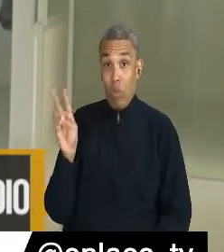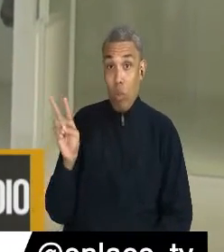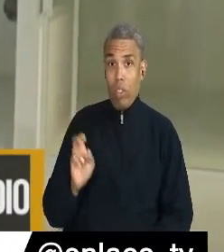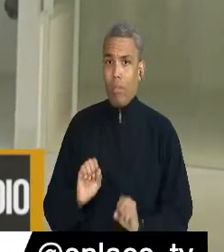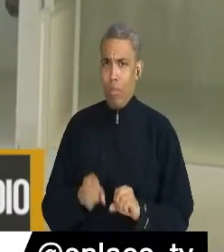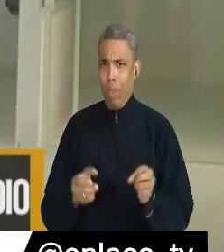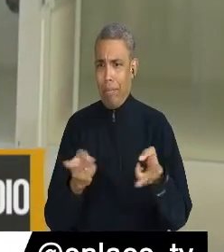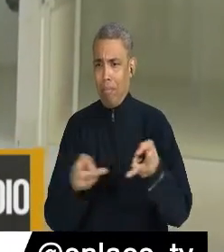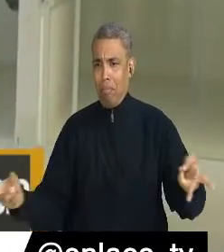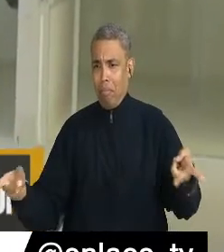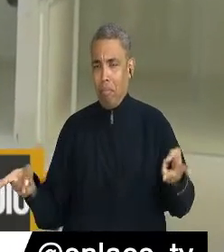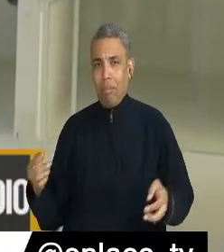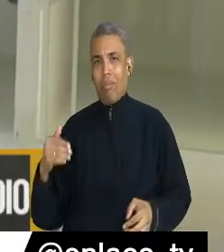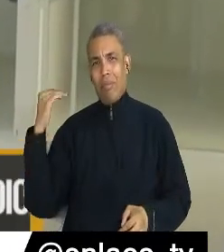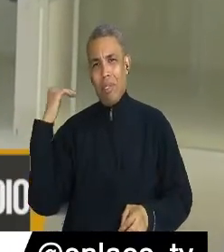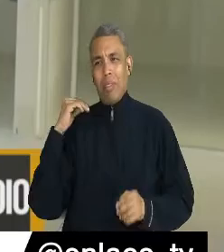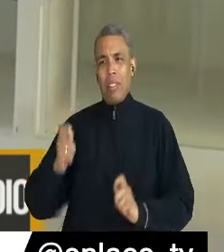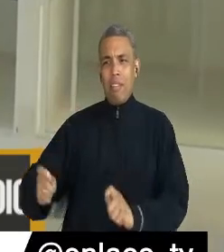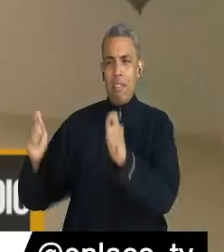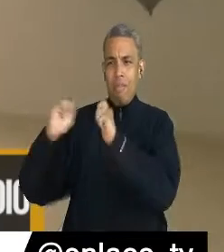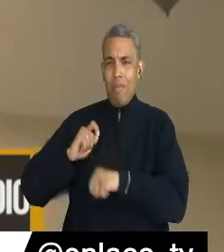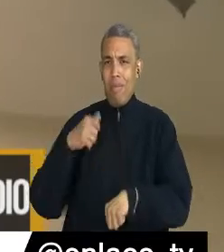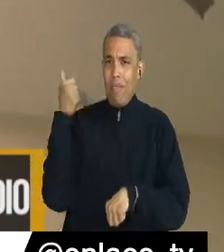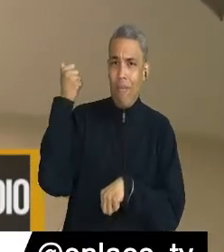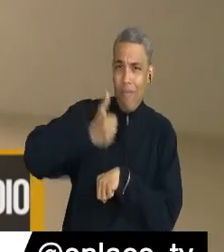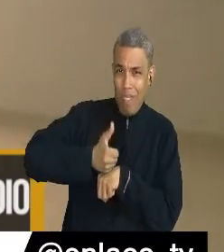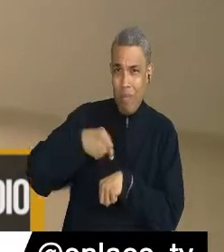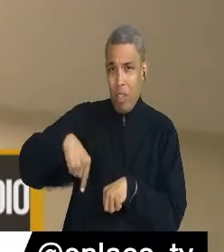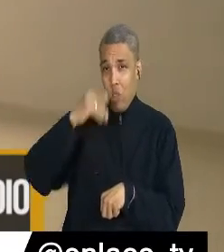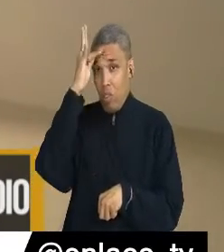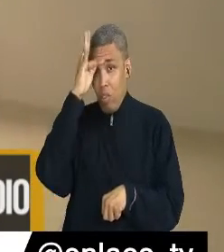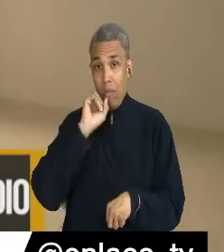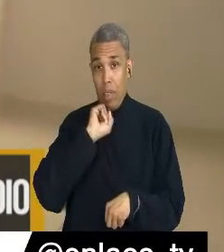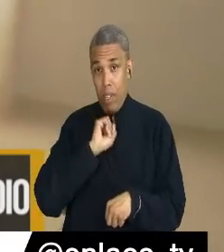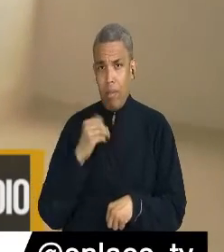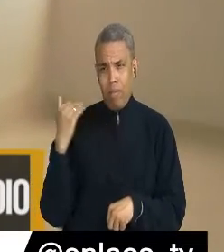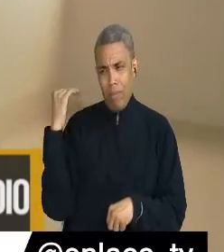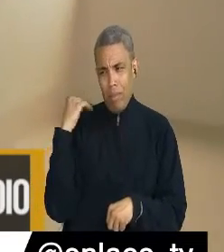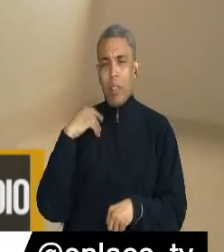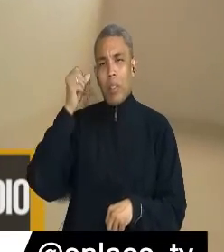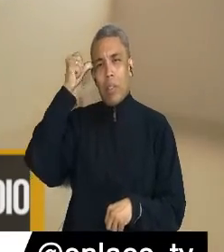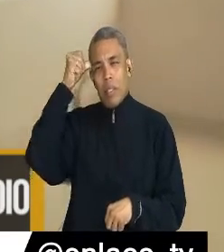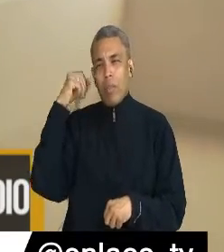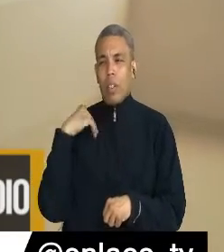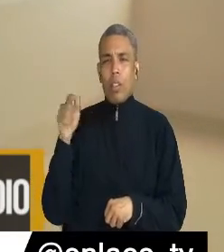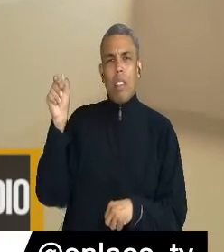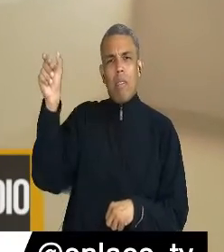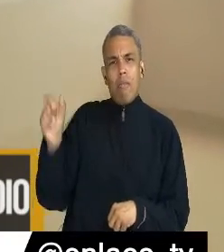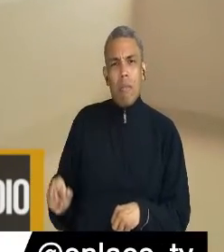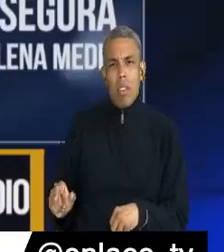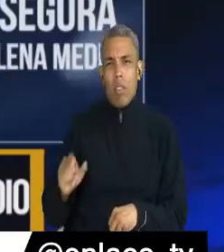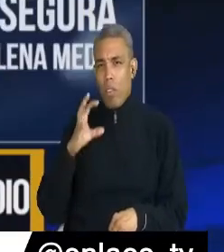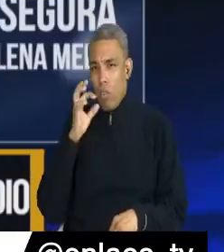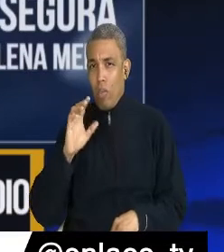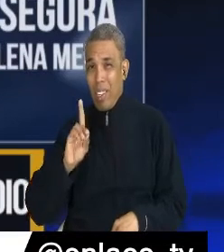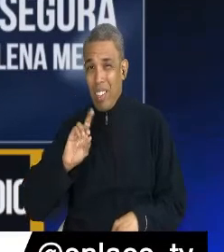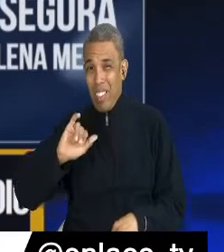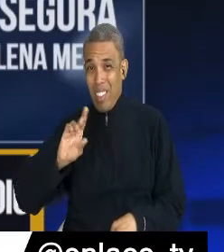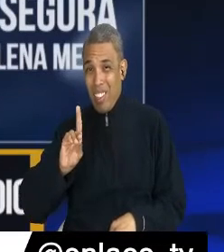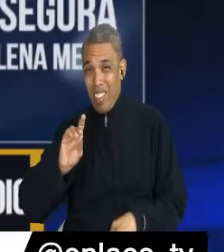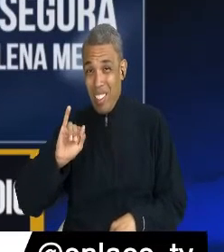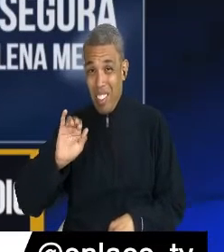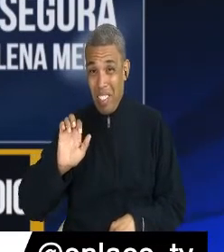efectivamente la mayor preocupación que tenía el señor gobernador y en las palabras de bienvenida que nos dio a los